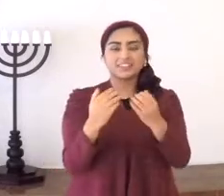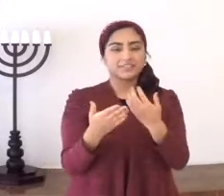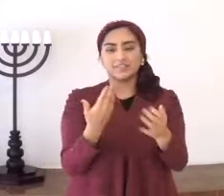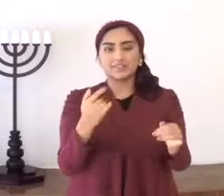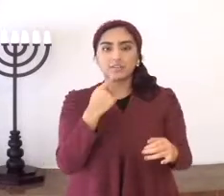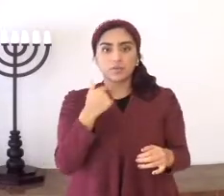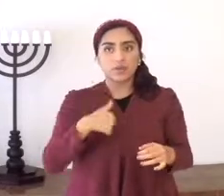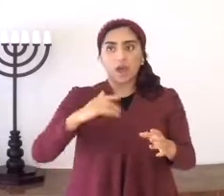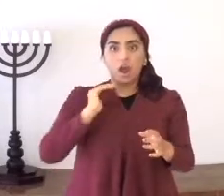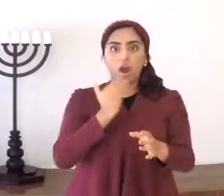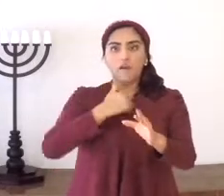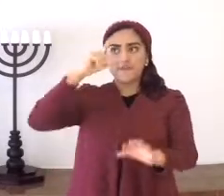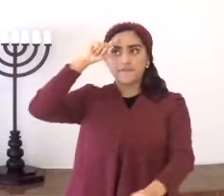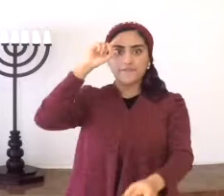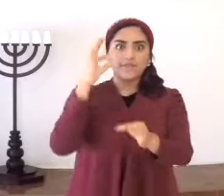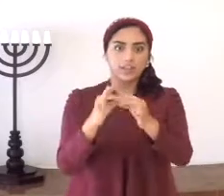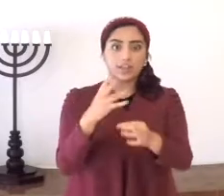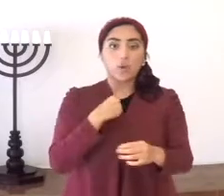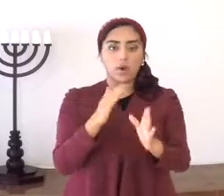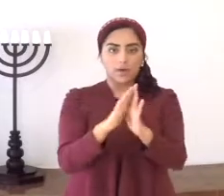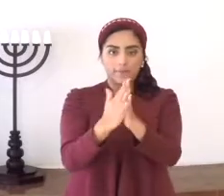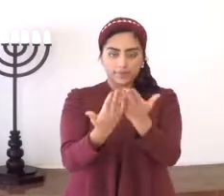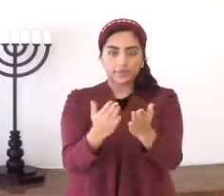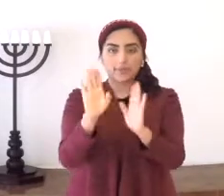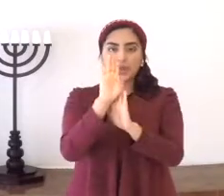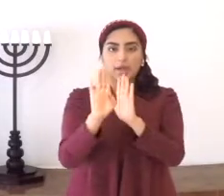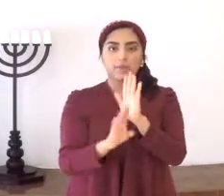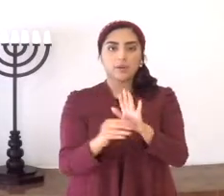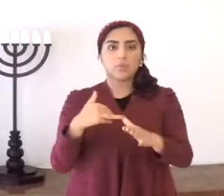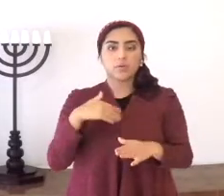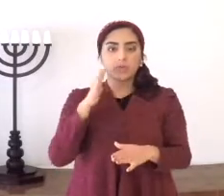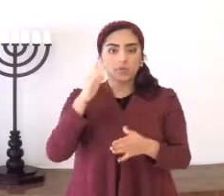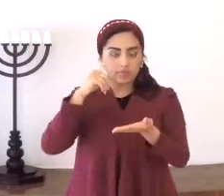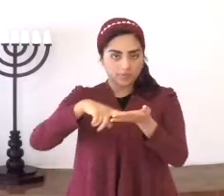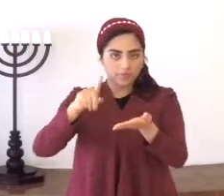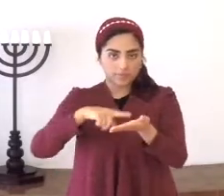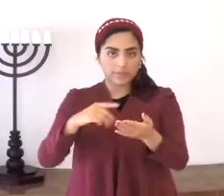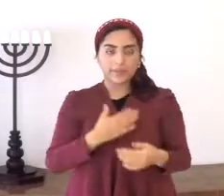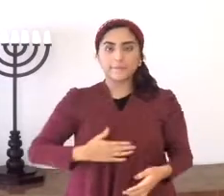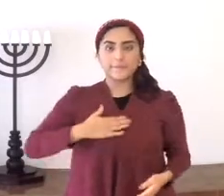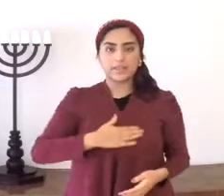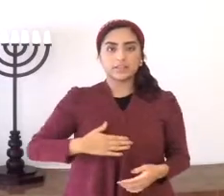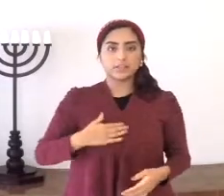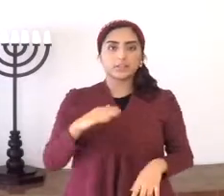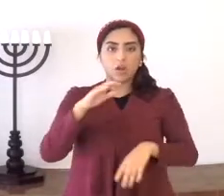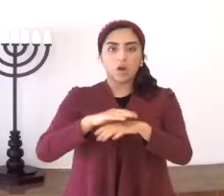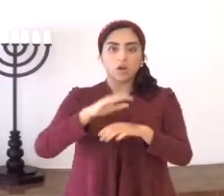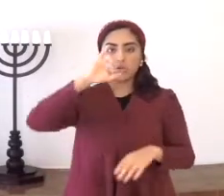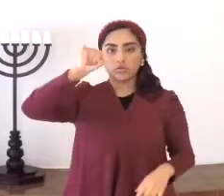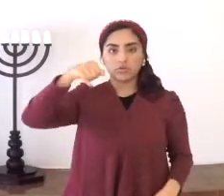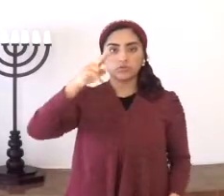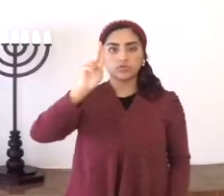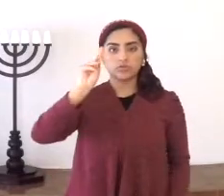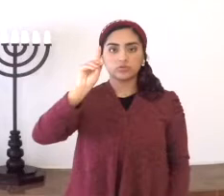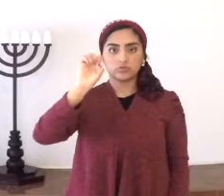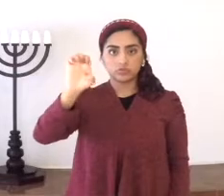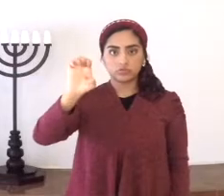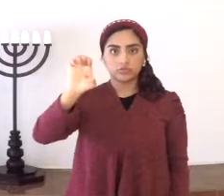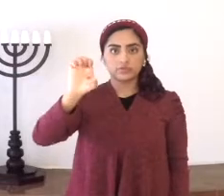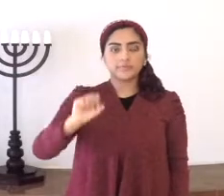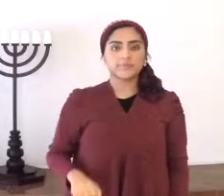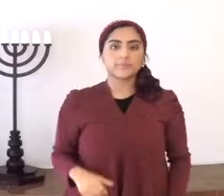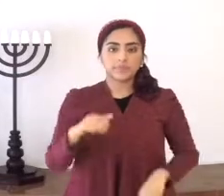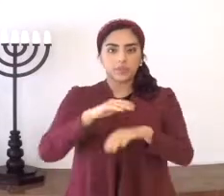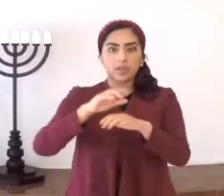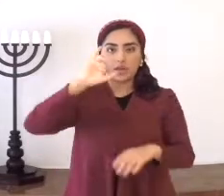pelear, por así decirlo, ardientemente por la fe. Y quiero que abras tu Biblia y vamos a ir a la carta de